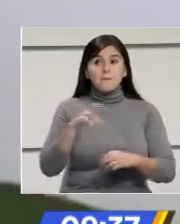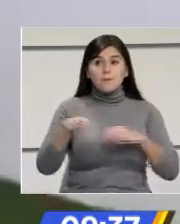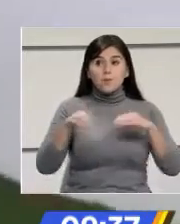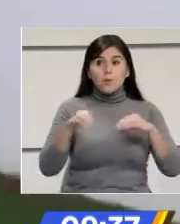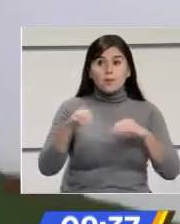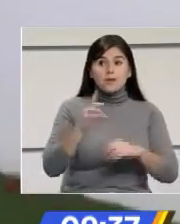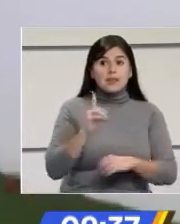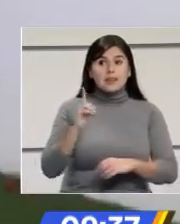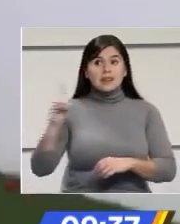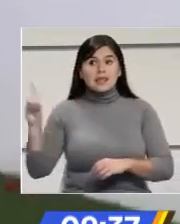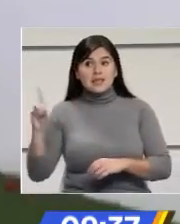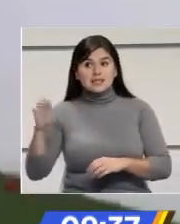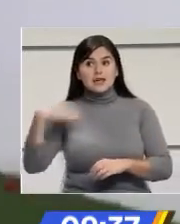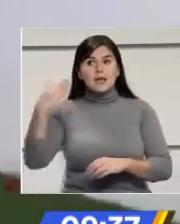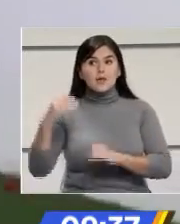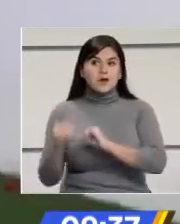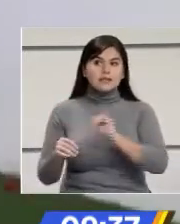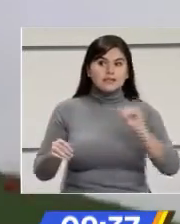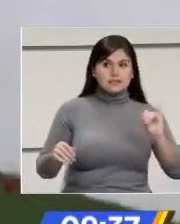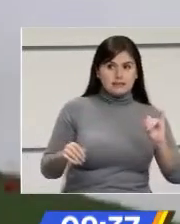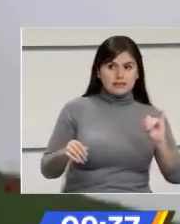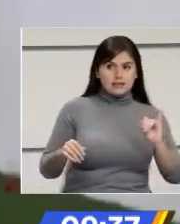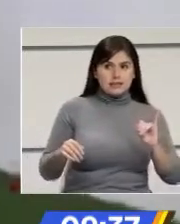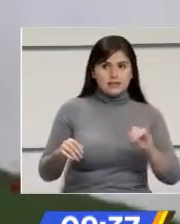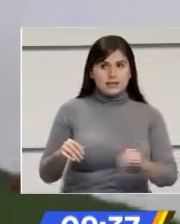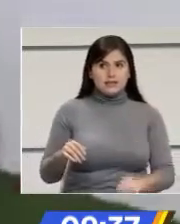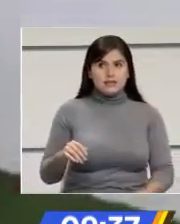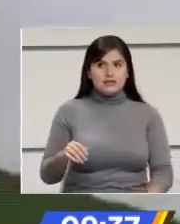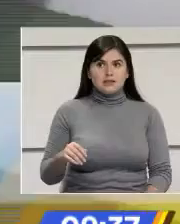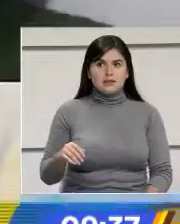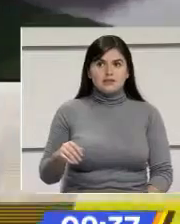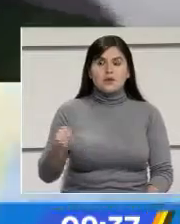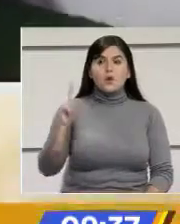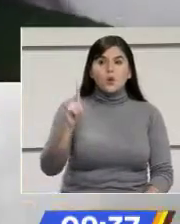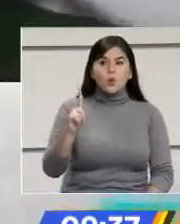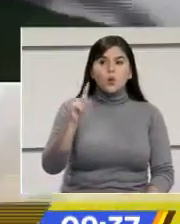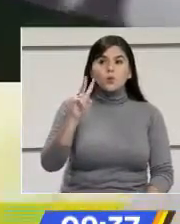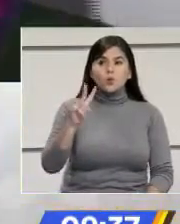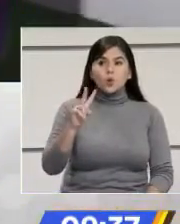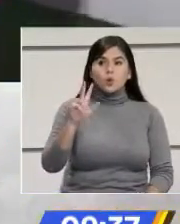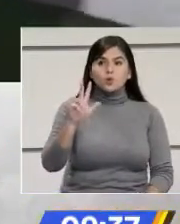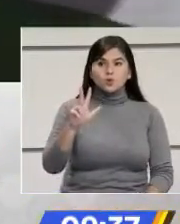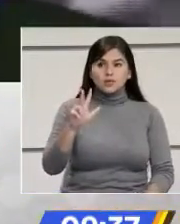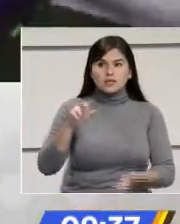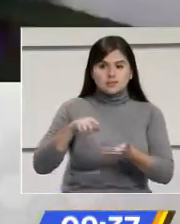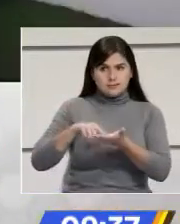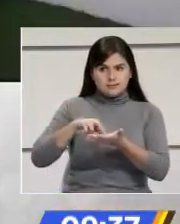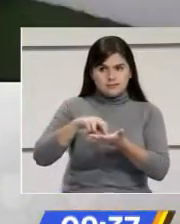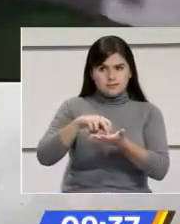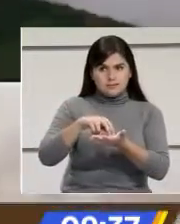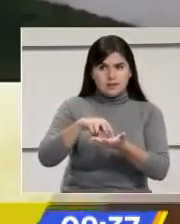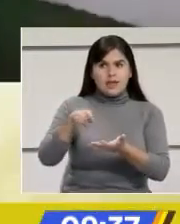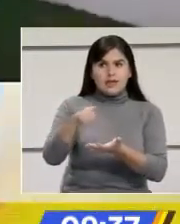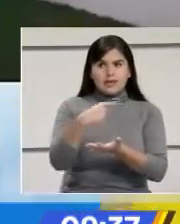izquierda, moviéndonos hacia el agua, chicos, allá en la casa. Un, dos, tres, y giramos.